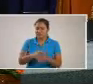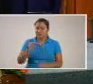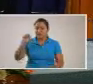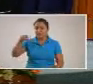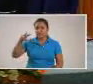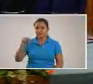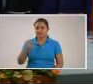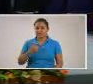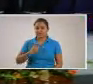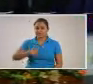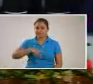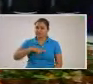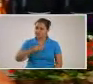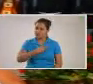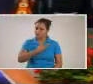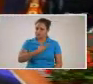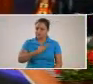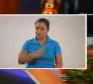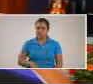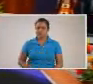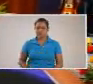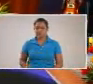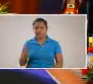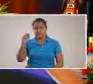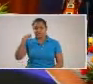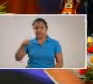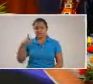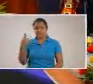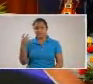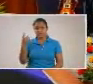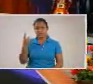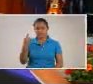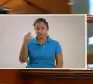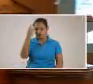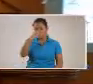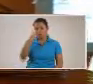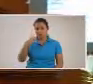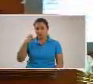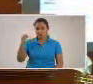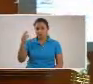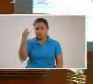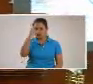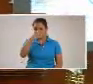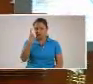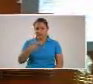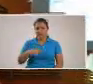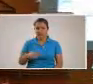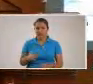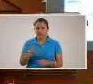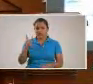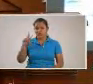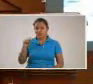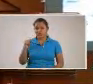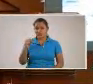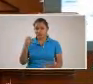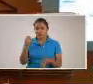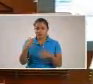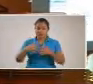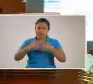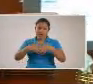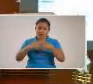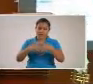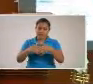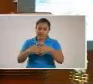es donde vienen las repercusiones. Porque si los rusos y los chinos dejan de negociar en dólares, lo que a quien va a afectar